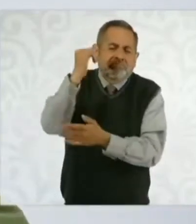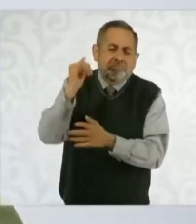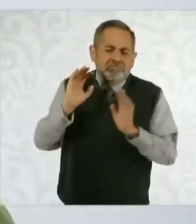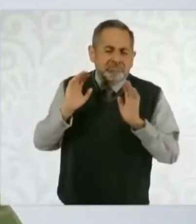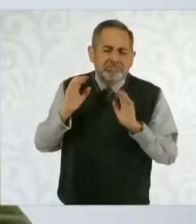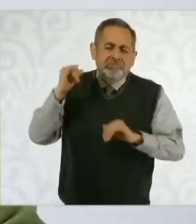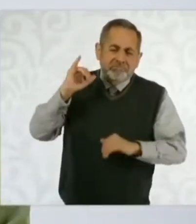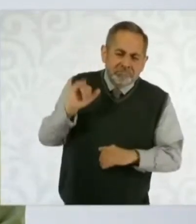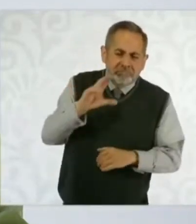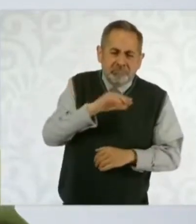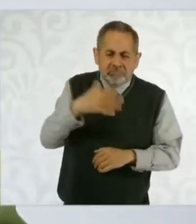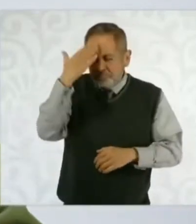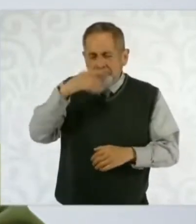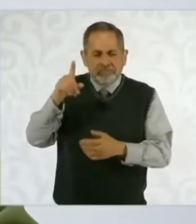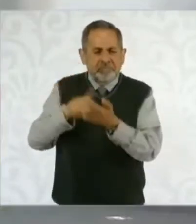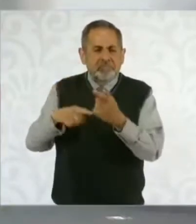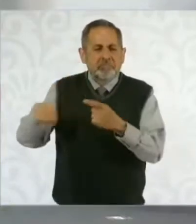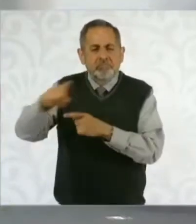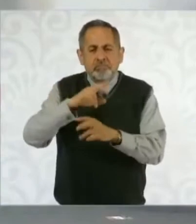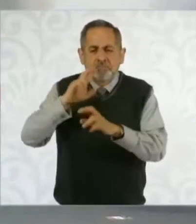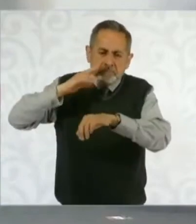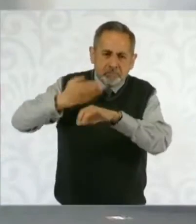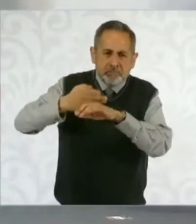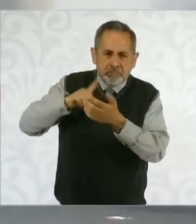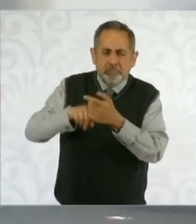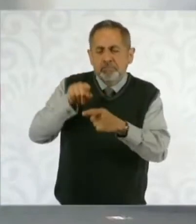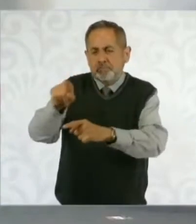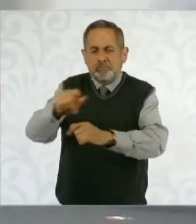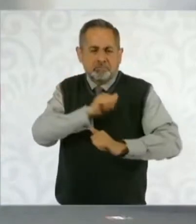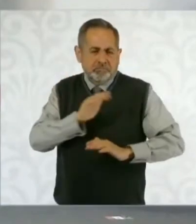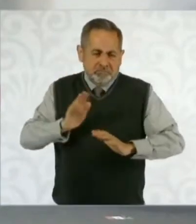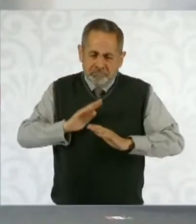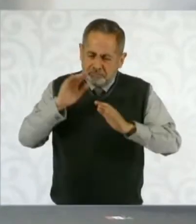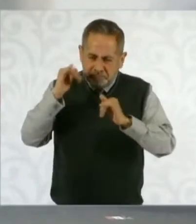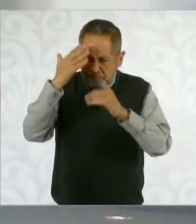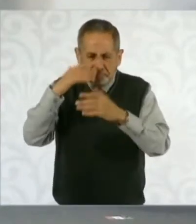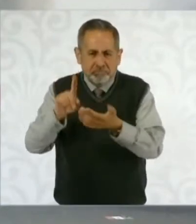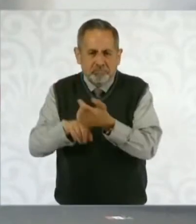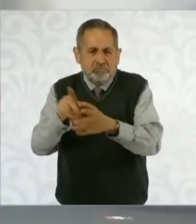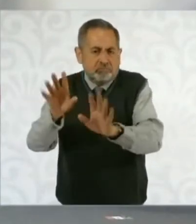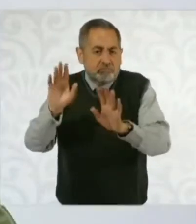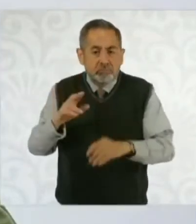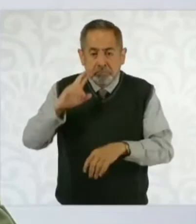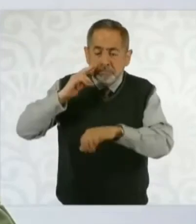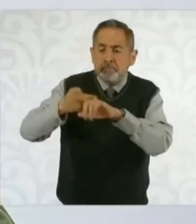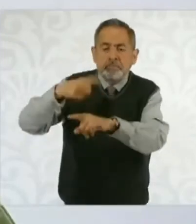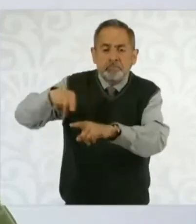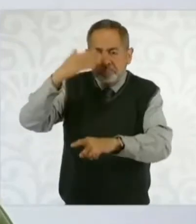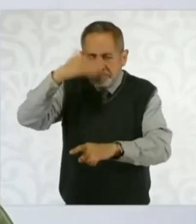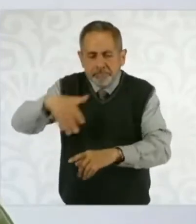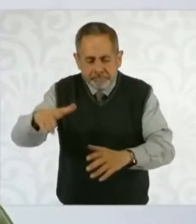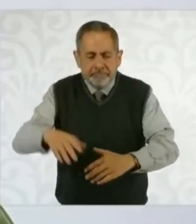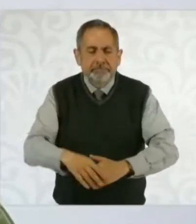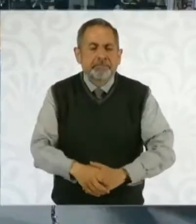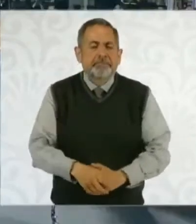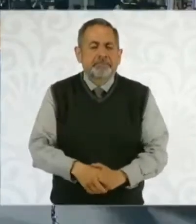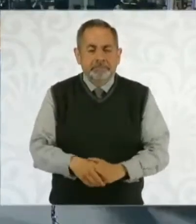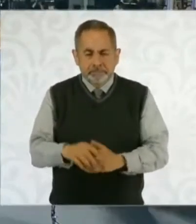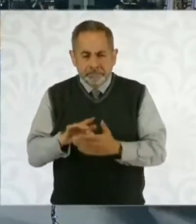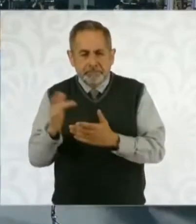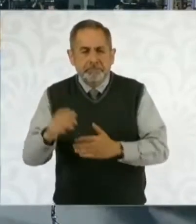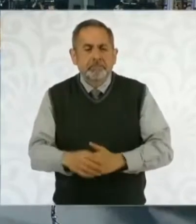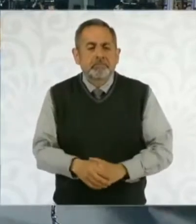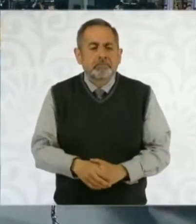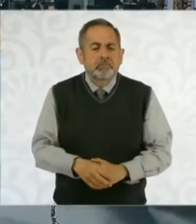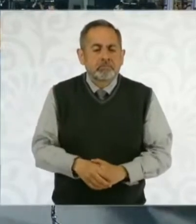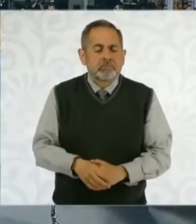haber alguna responsabilidad personal militar, pero sí, ellos ya lo sabían. Gracias.